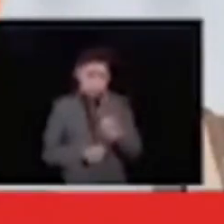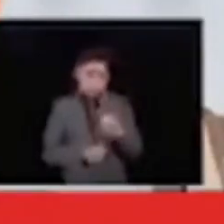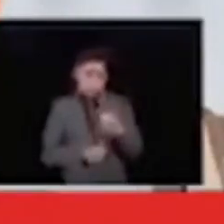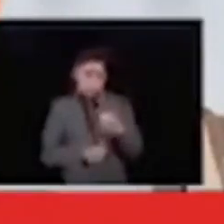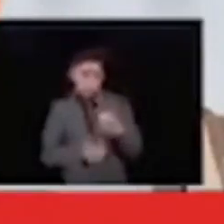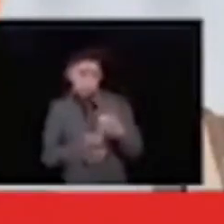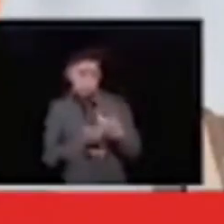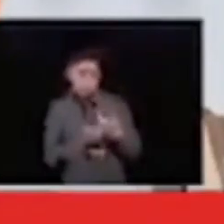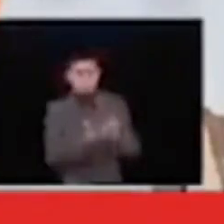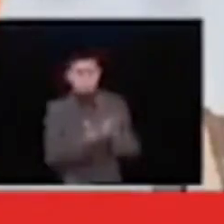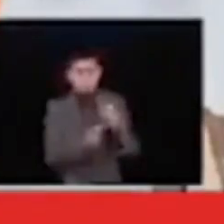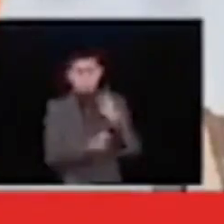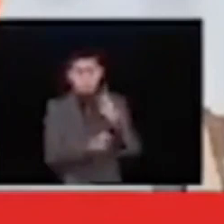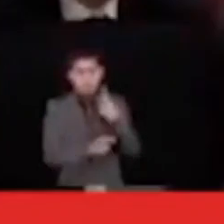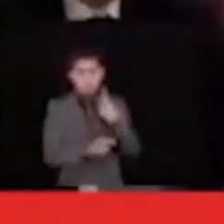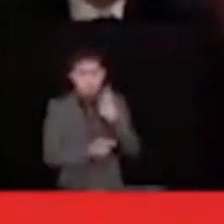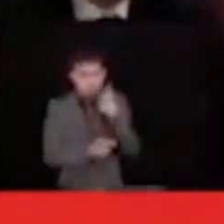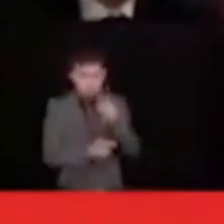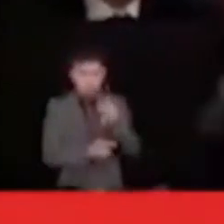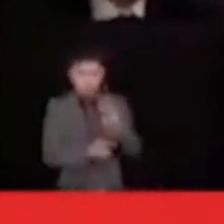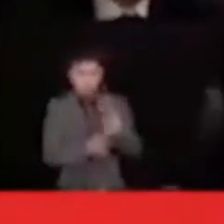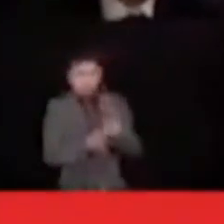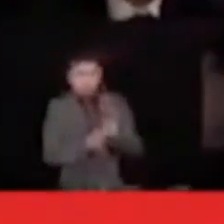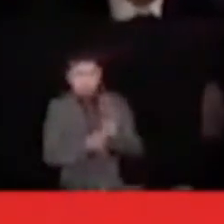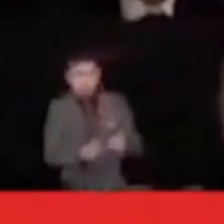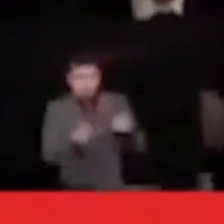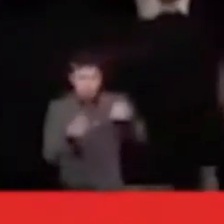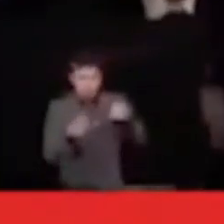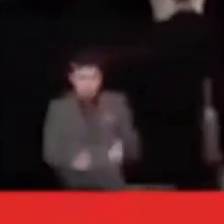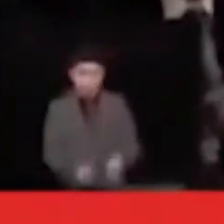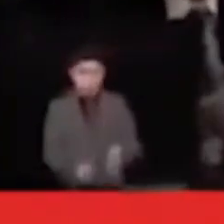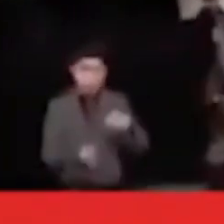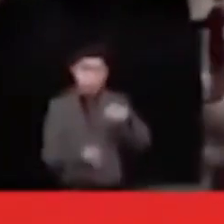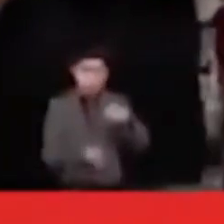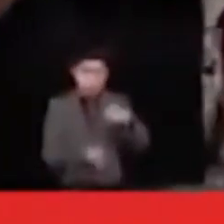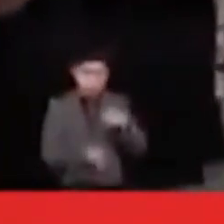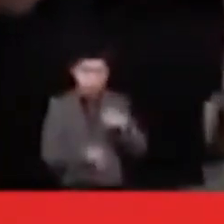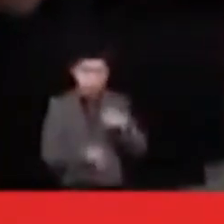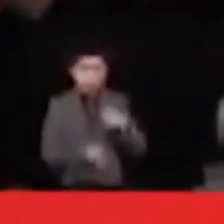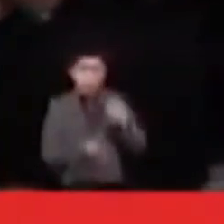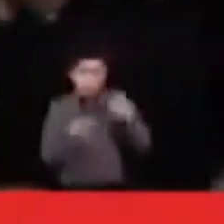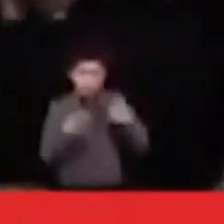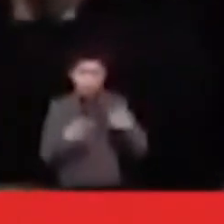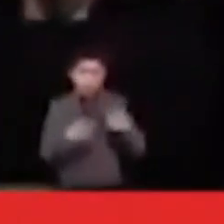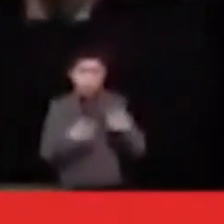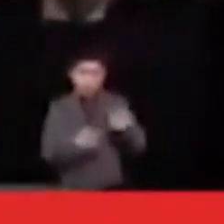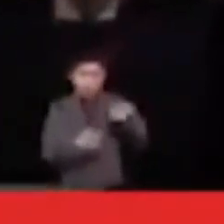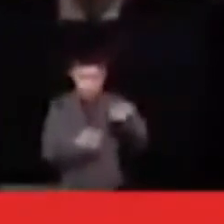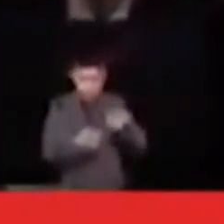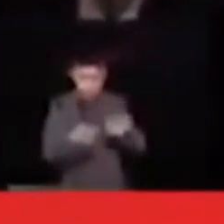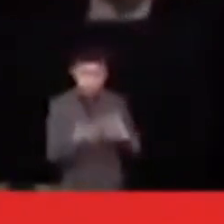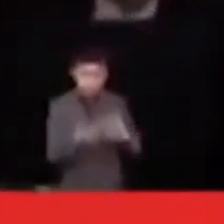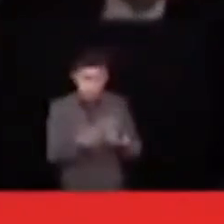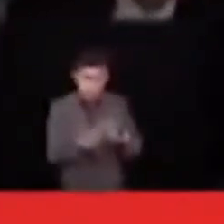militante que viene desde la base. Soy una militante que he